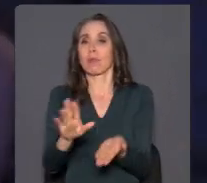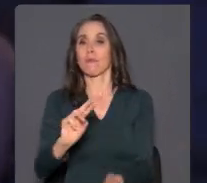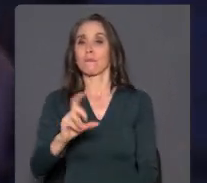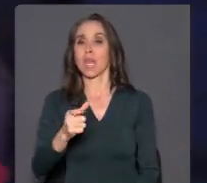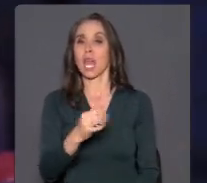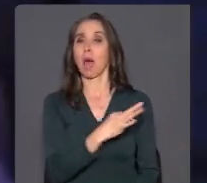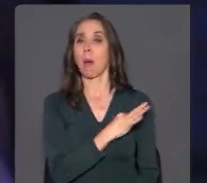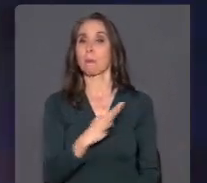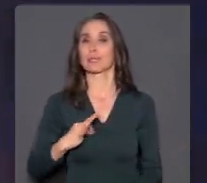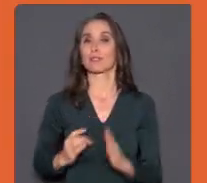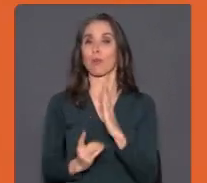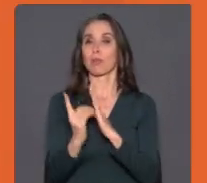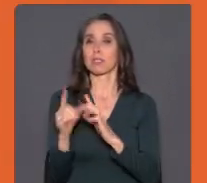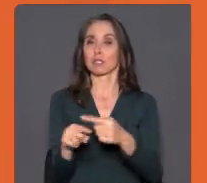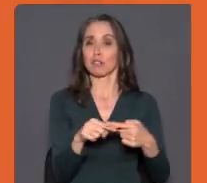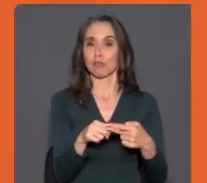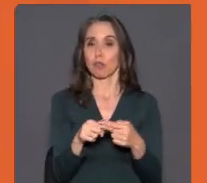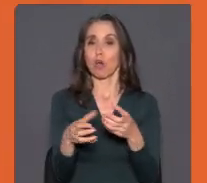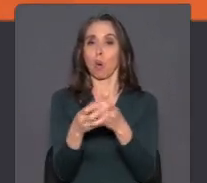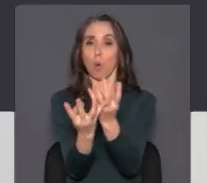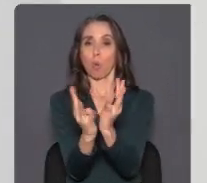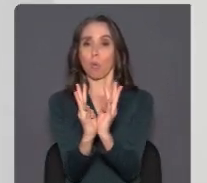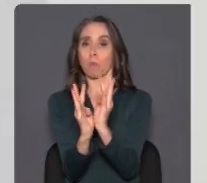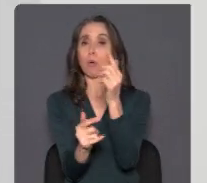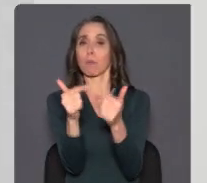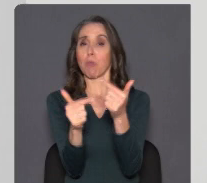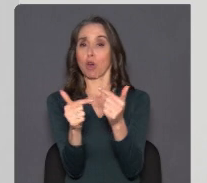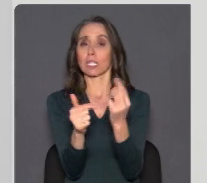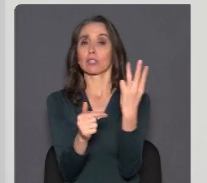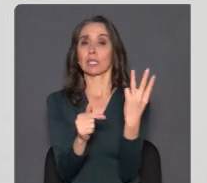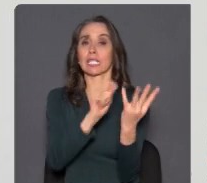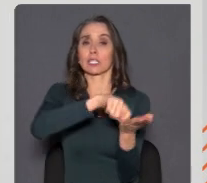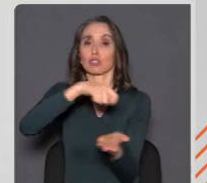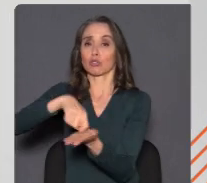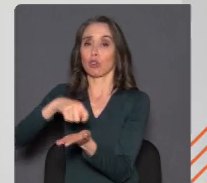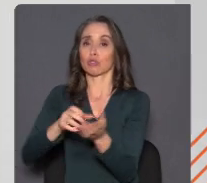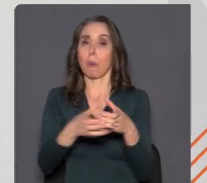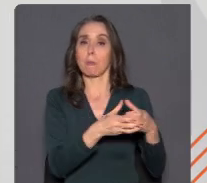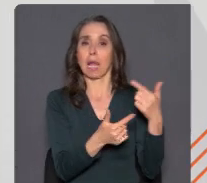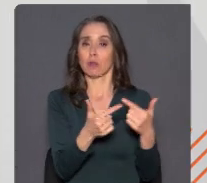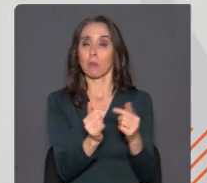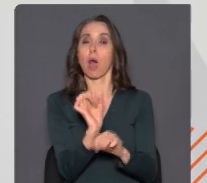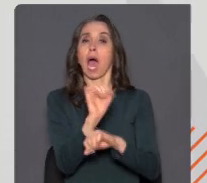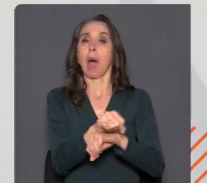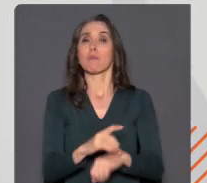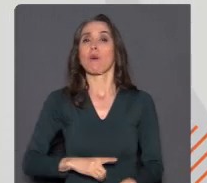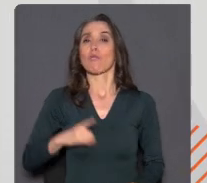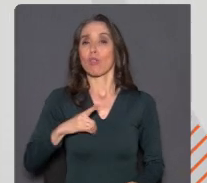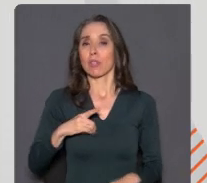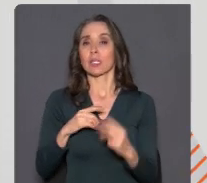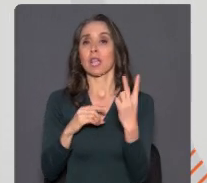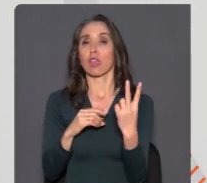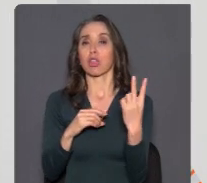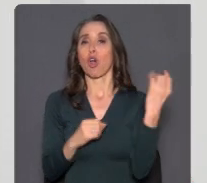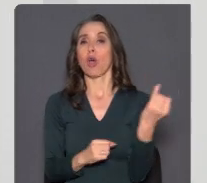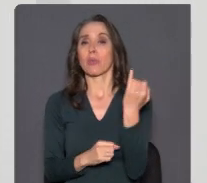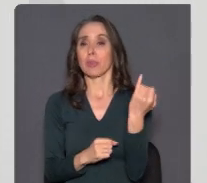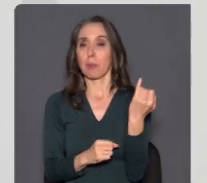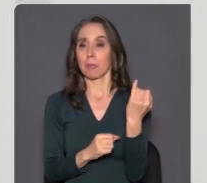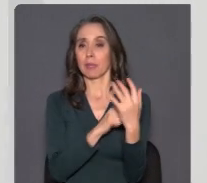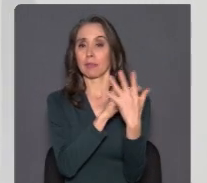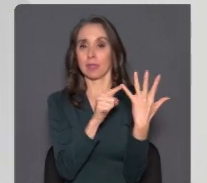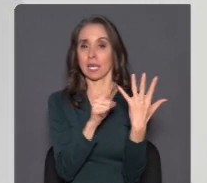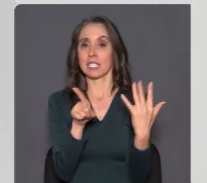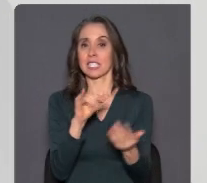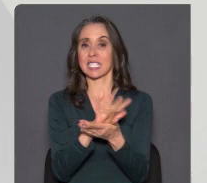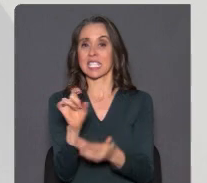Social. El actual comité político está integrado por 3 militantes de partidos de Apruebo Dignidad y 2 independientes. Siches, que fue